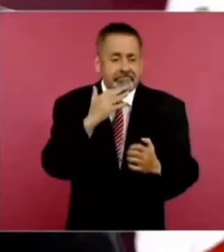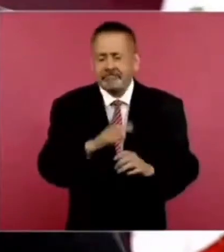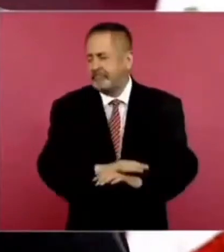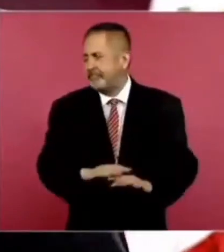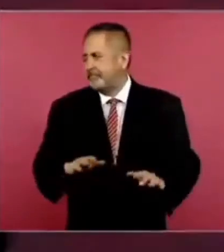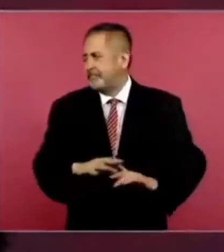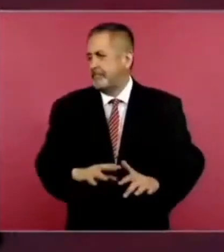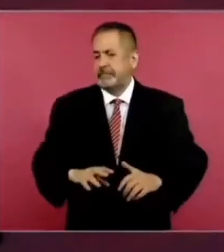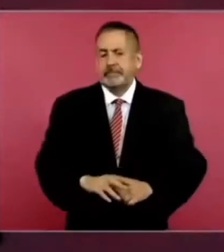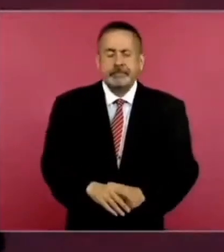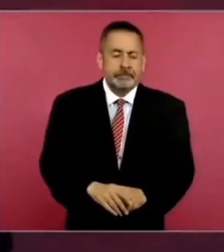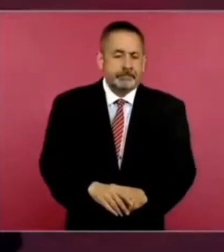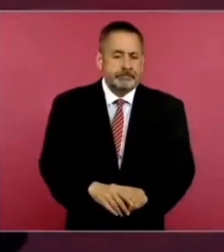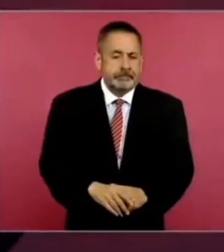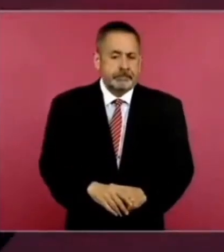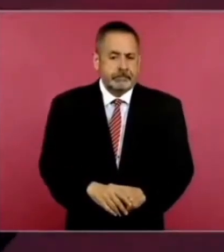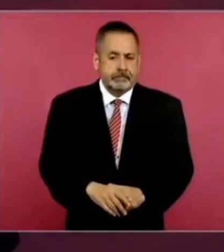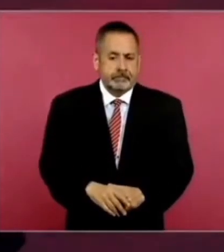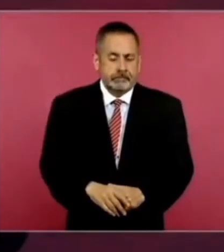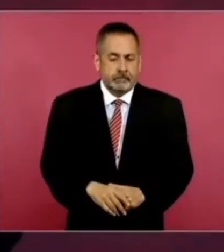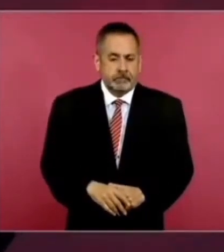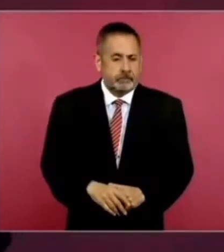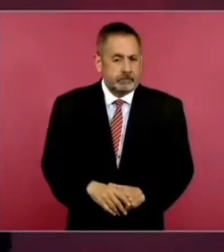Y ya